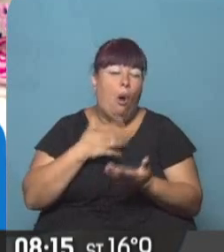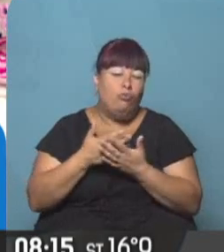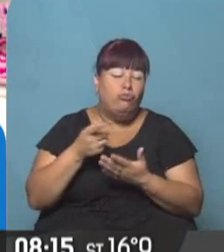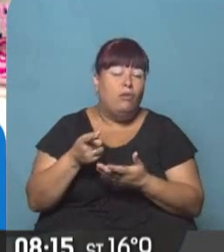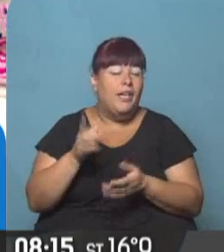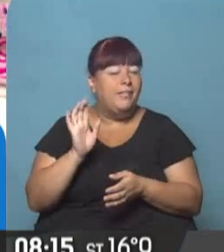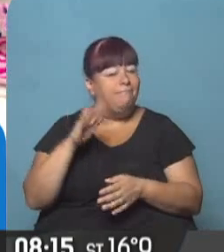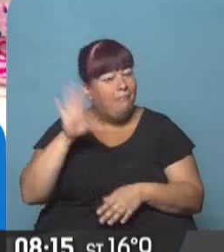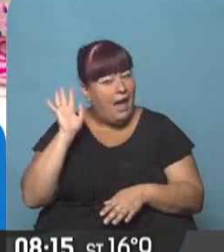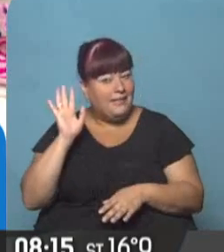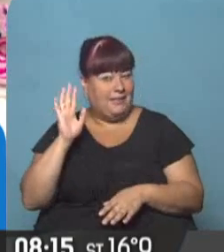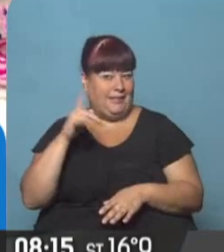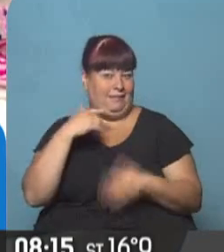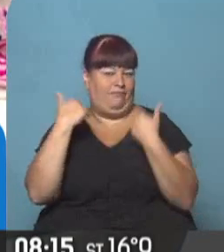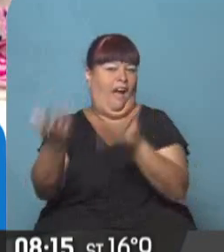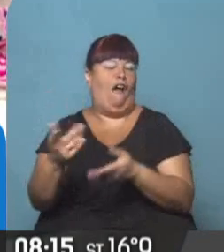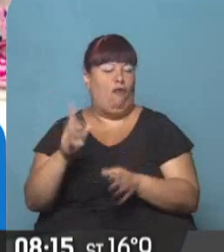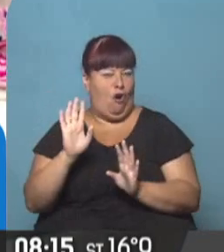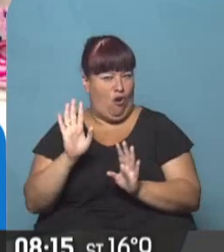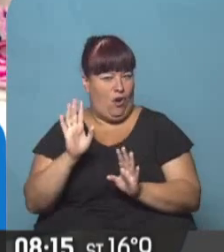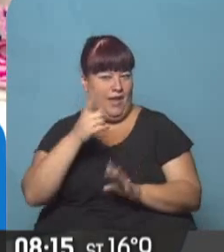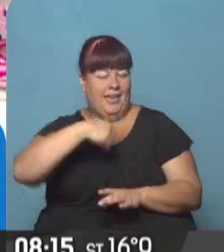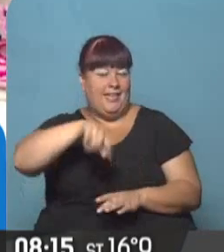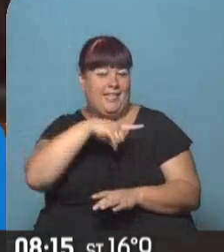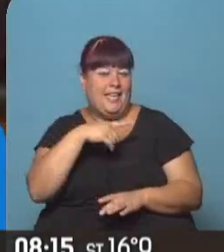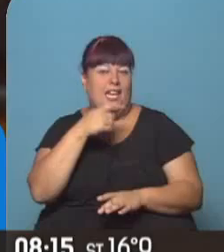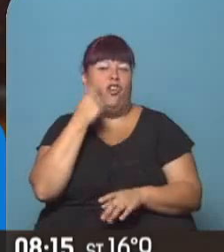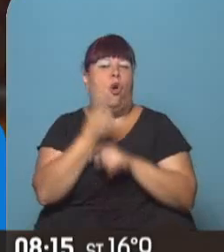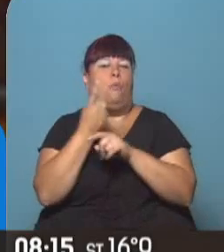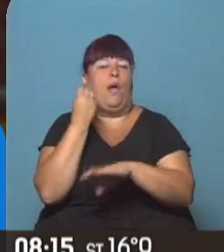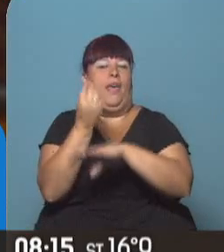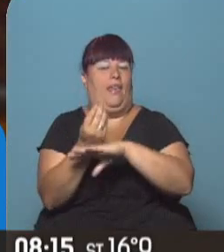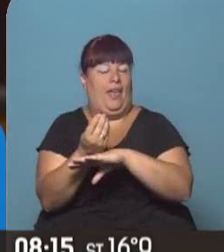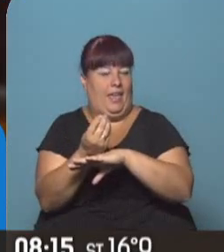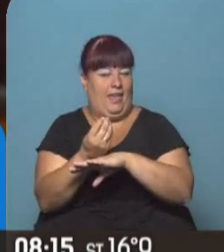por lo general aumenta la popularidad de quien está impedido